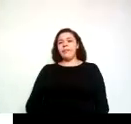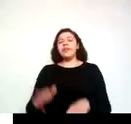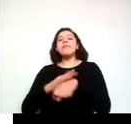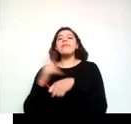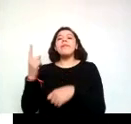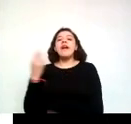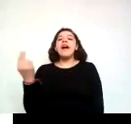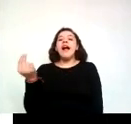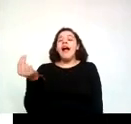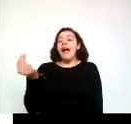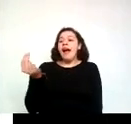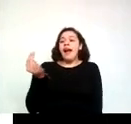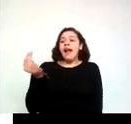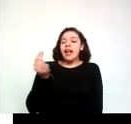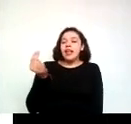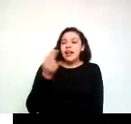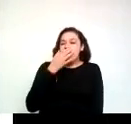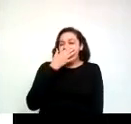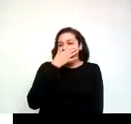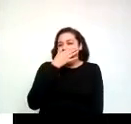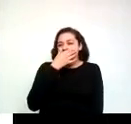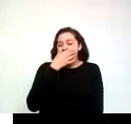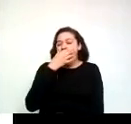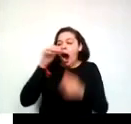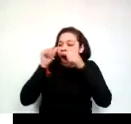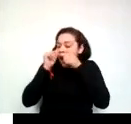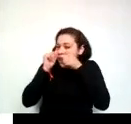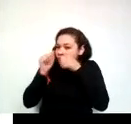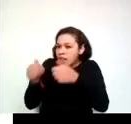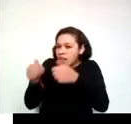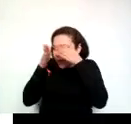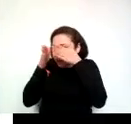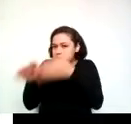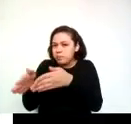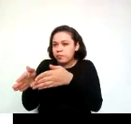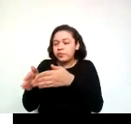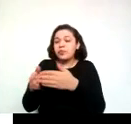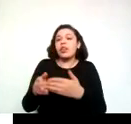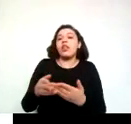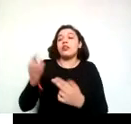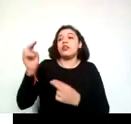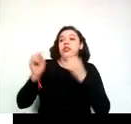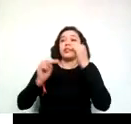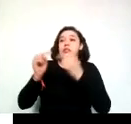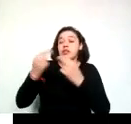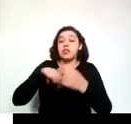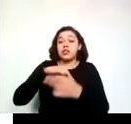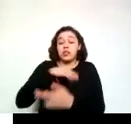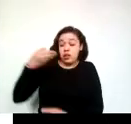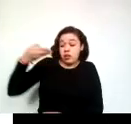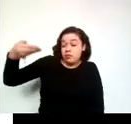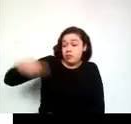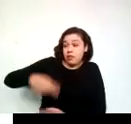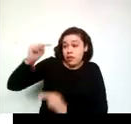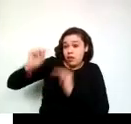de, pues, concentración de evaluarlo de acuerdo a los parámetros que nos está pidiendo